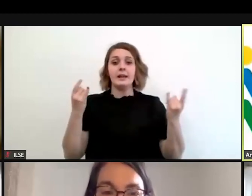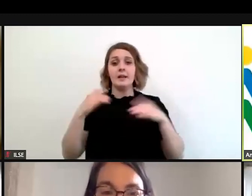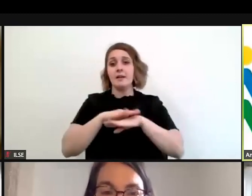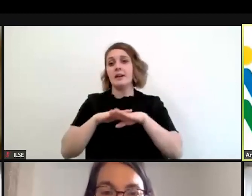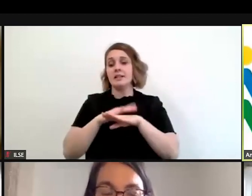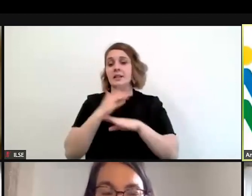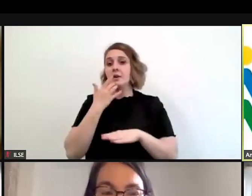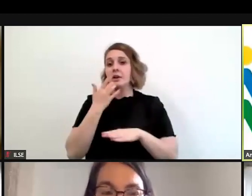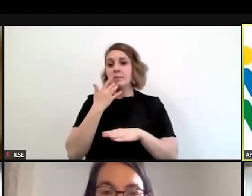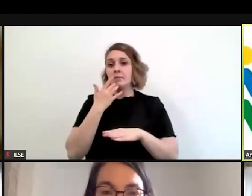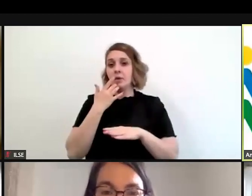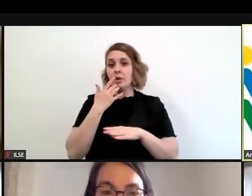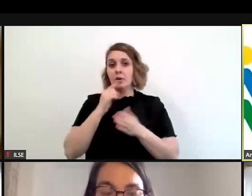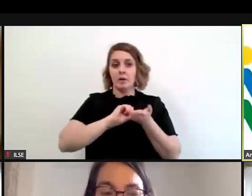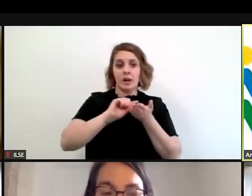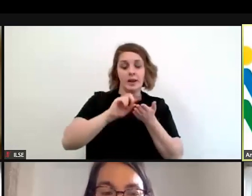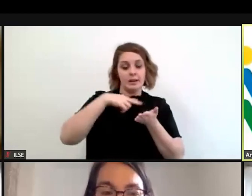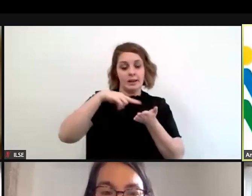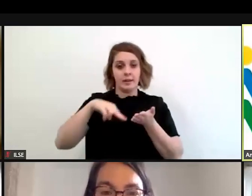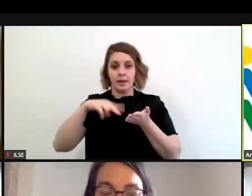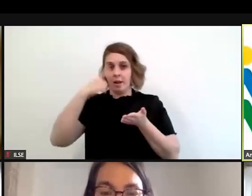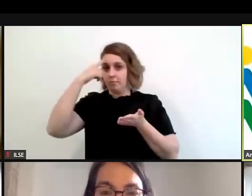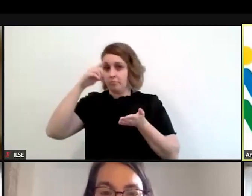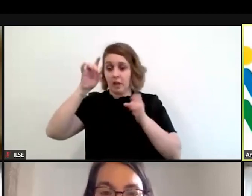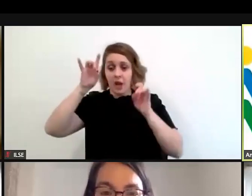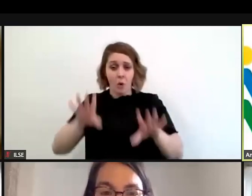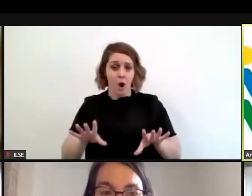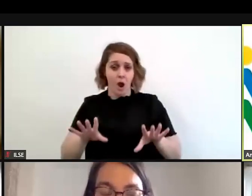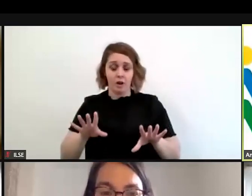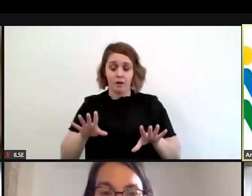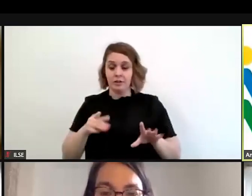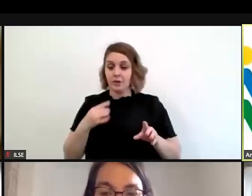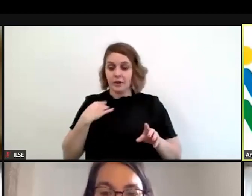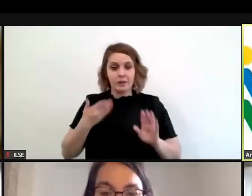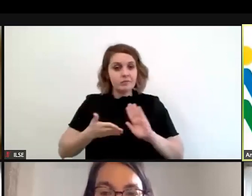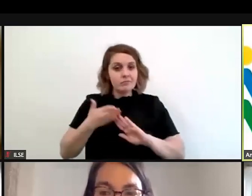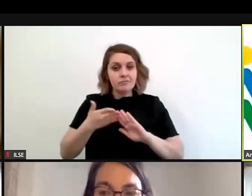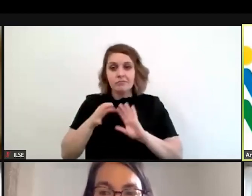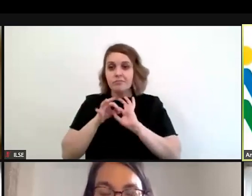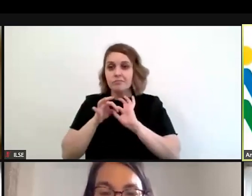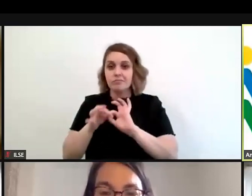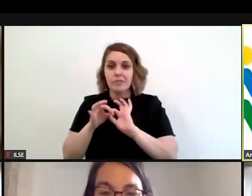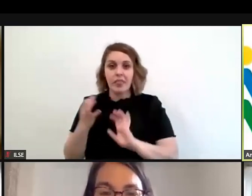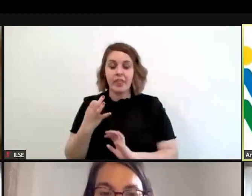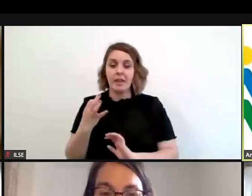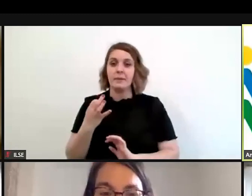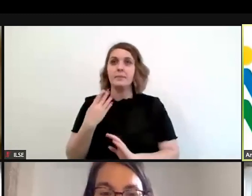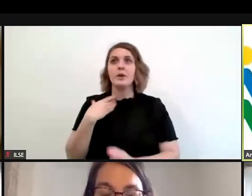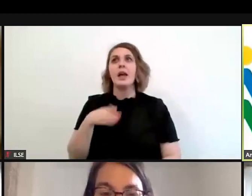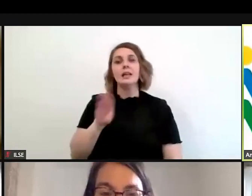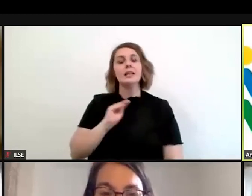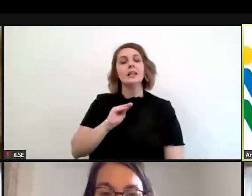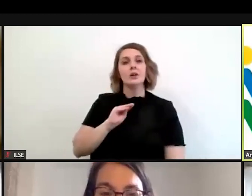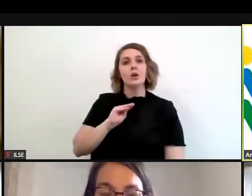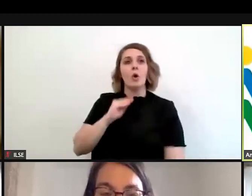como saber leer y escribir. Entonces hay que trabajar en esa línea. Entiendo también que esto va a ser